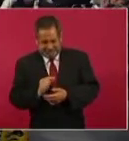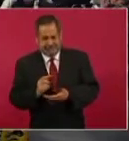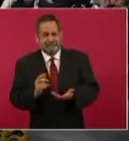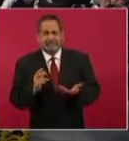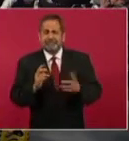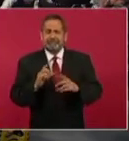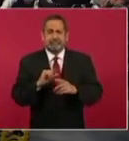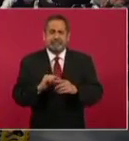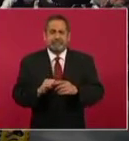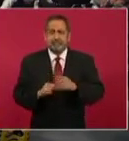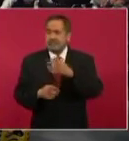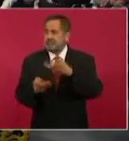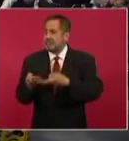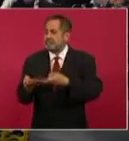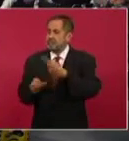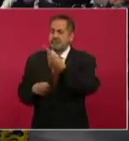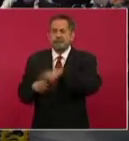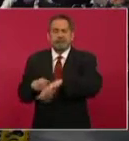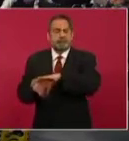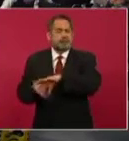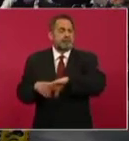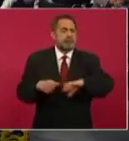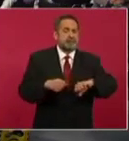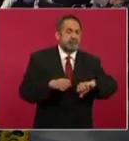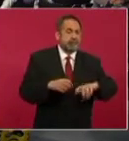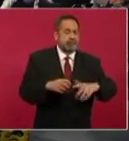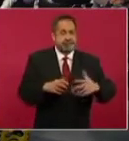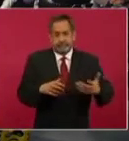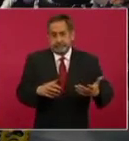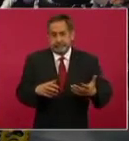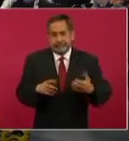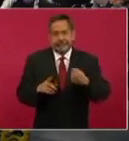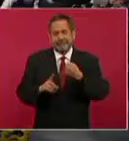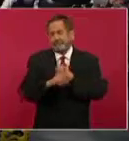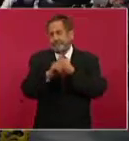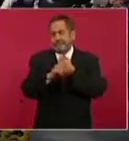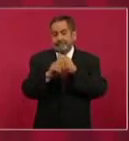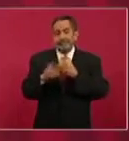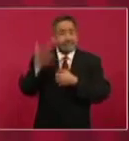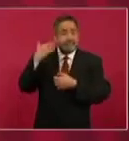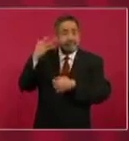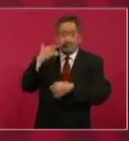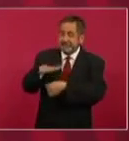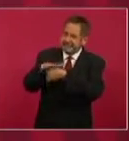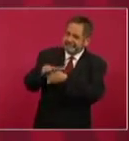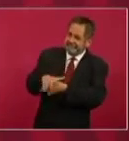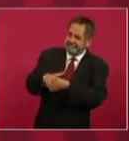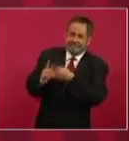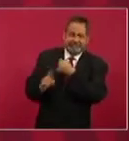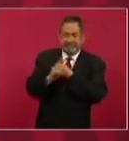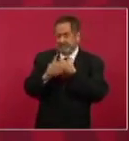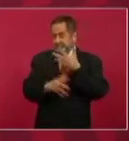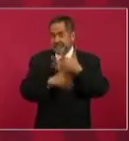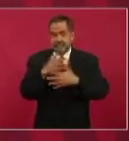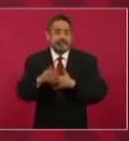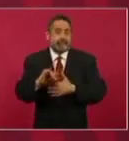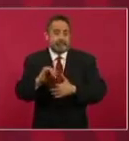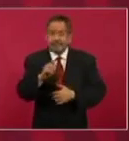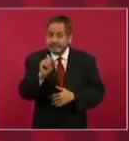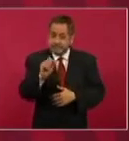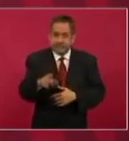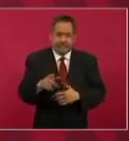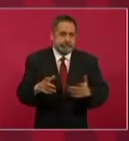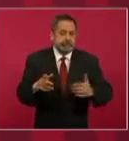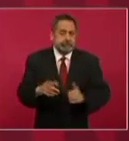muy bajos, y hubo mucha represión también por eso. De modo que